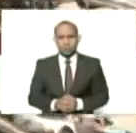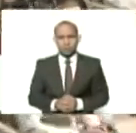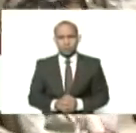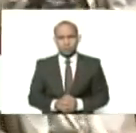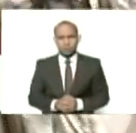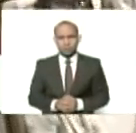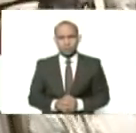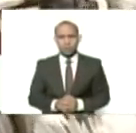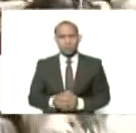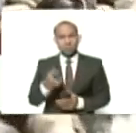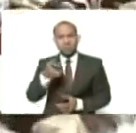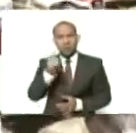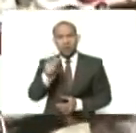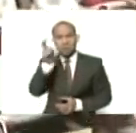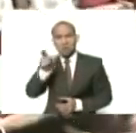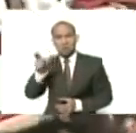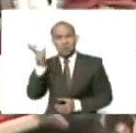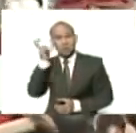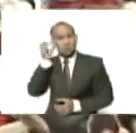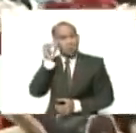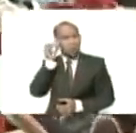El que tenga oídos,